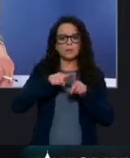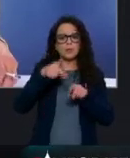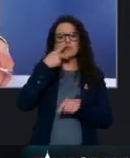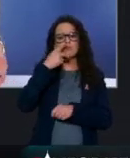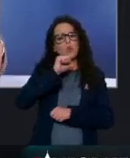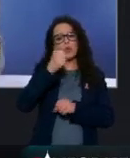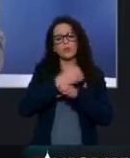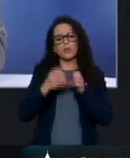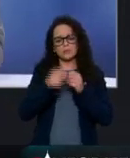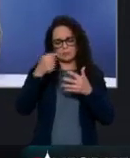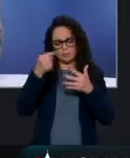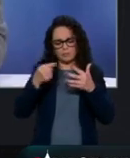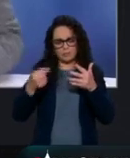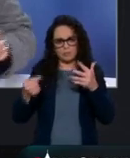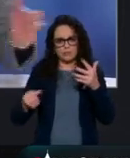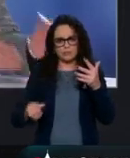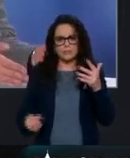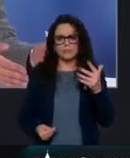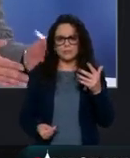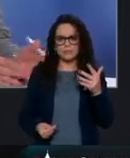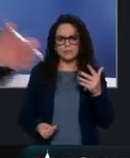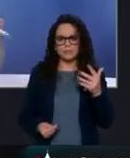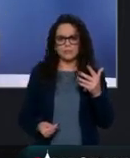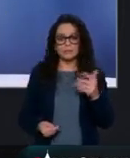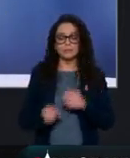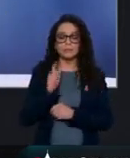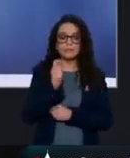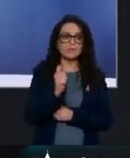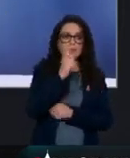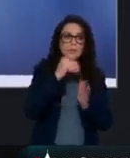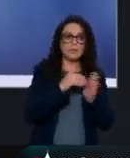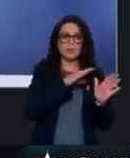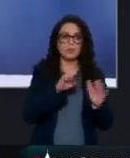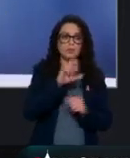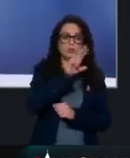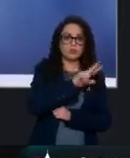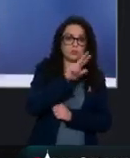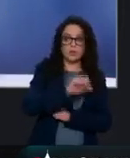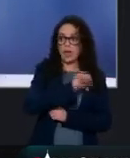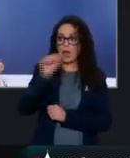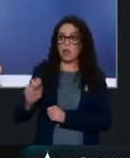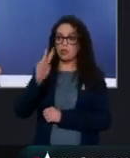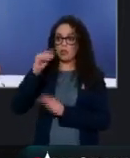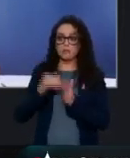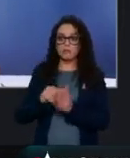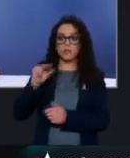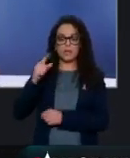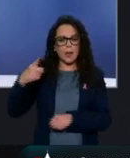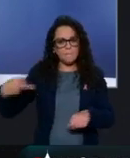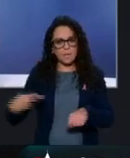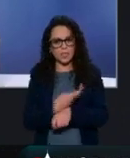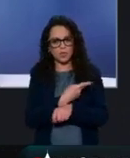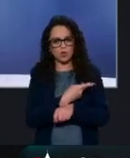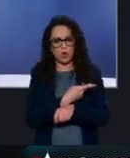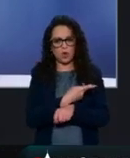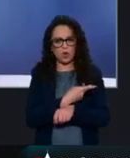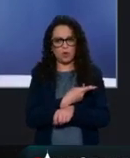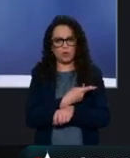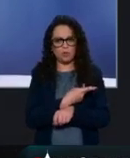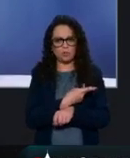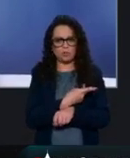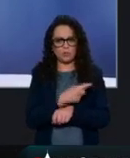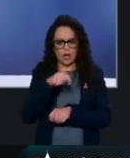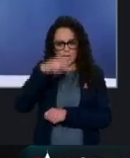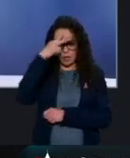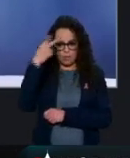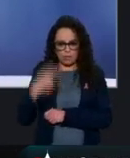y resultados, digamos, de 1988 al 2018, qué pasó con este neoliberalismo en nuestro